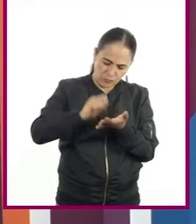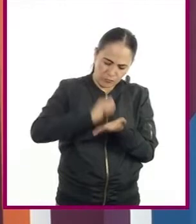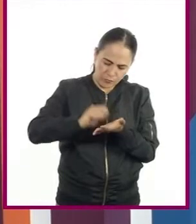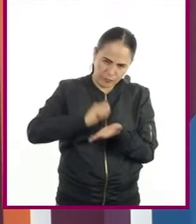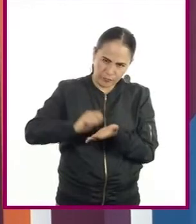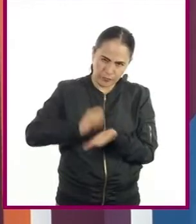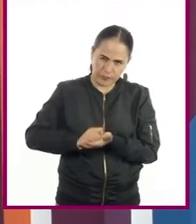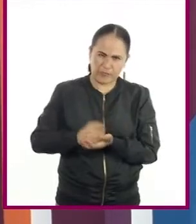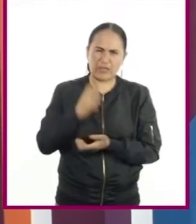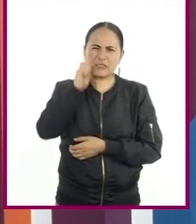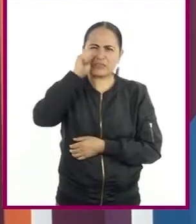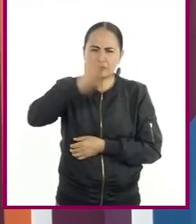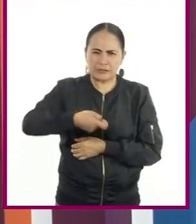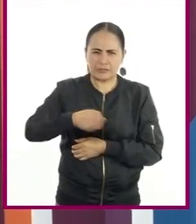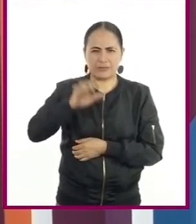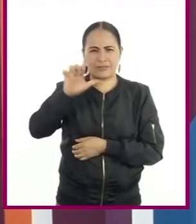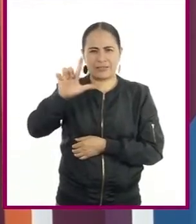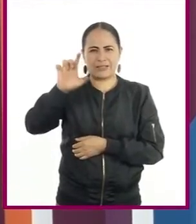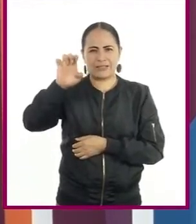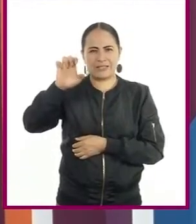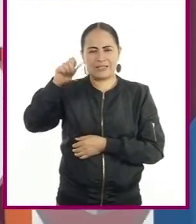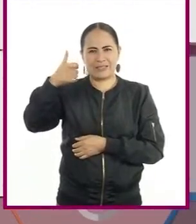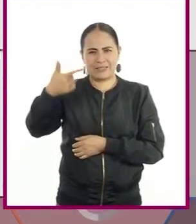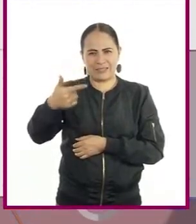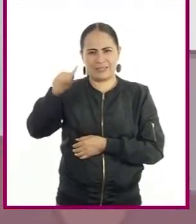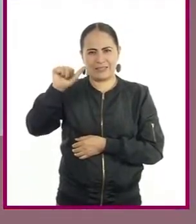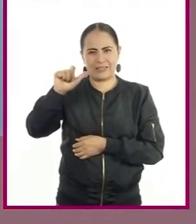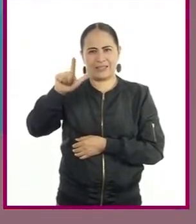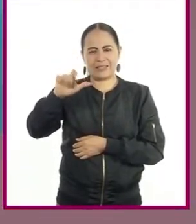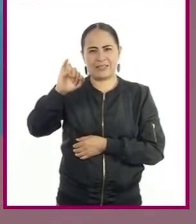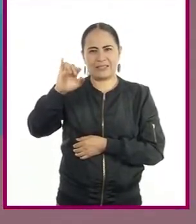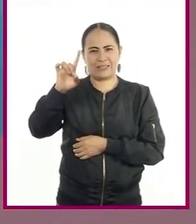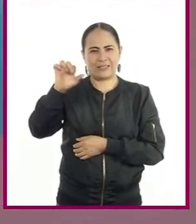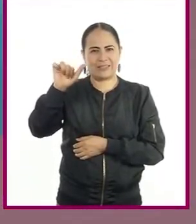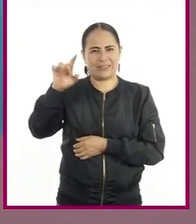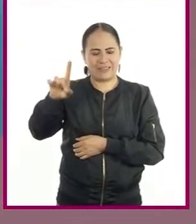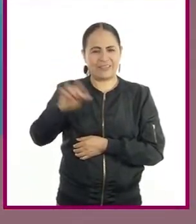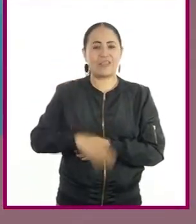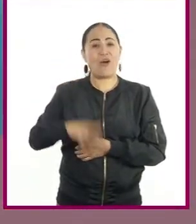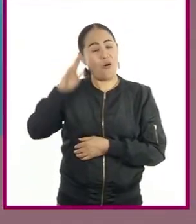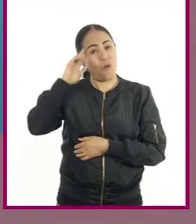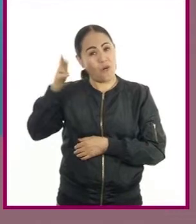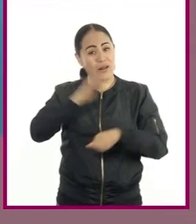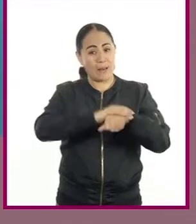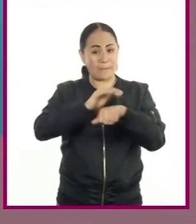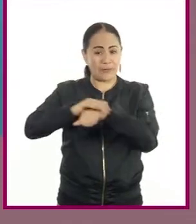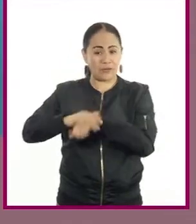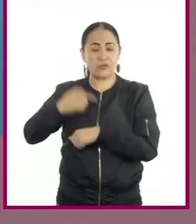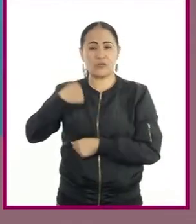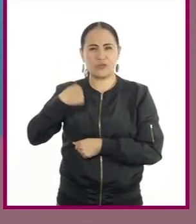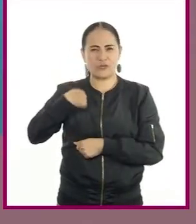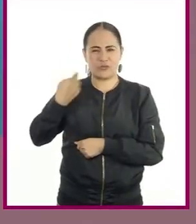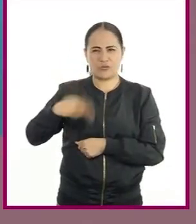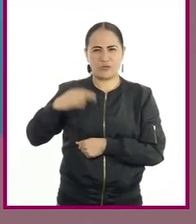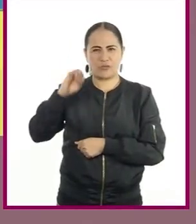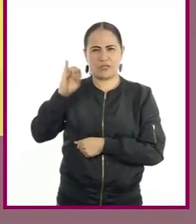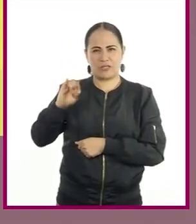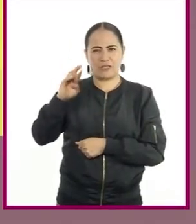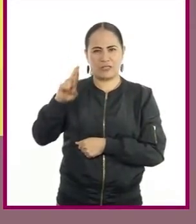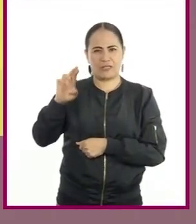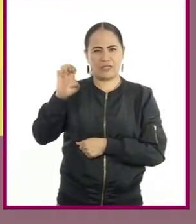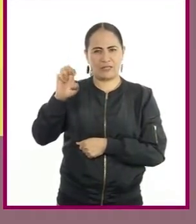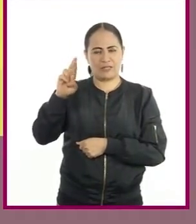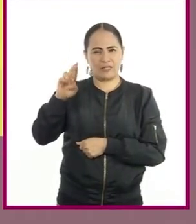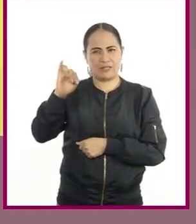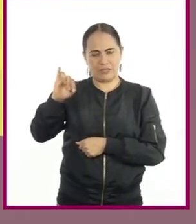a qué se refiere la legalidad. Hola amigas y amigos, yo soy Ireri. En esta cápsula